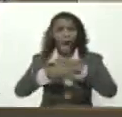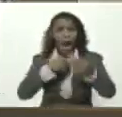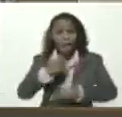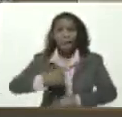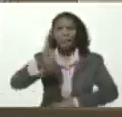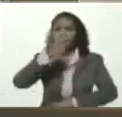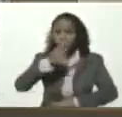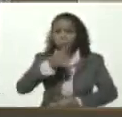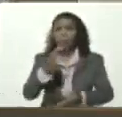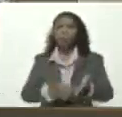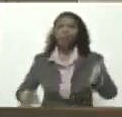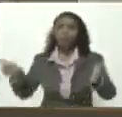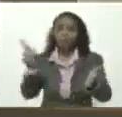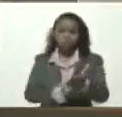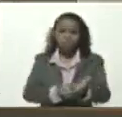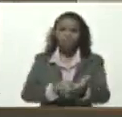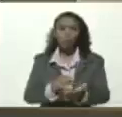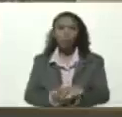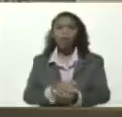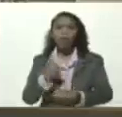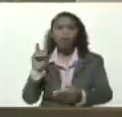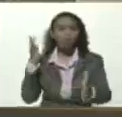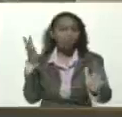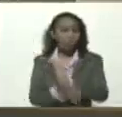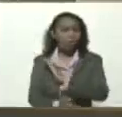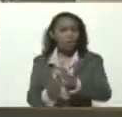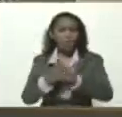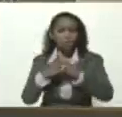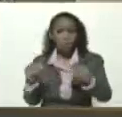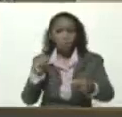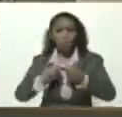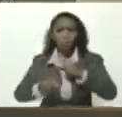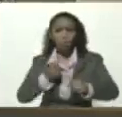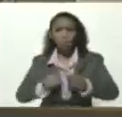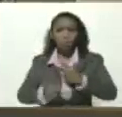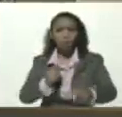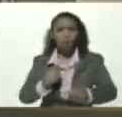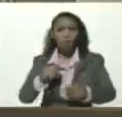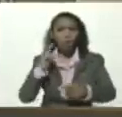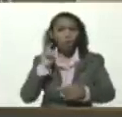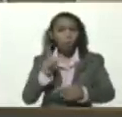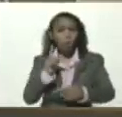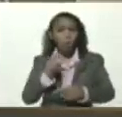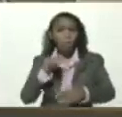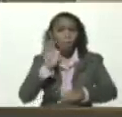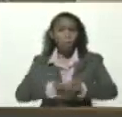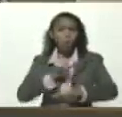sostiene, reafirma por sobre todas las cosas un